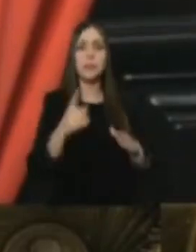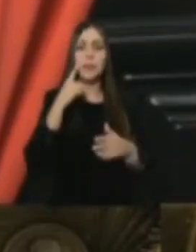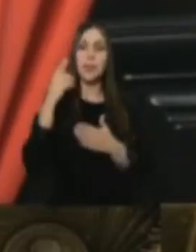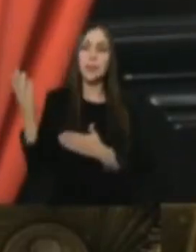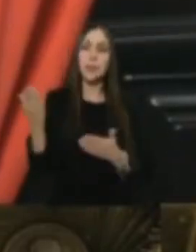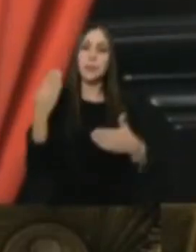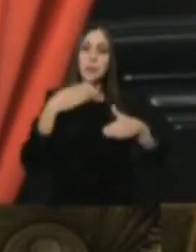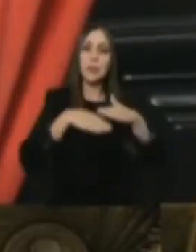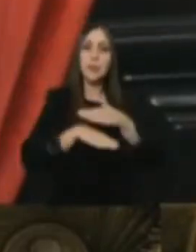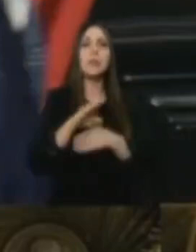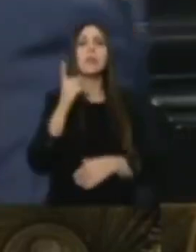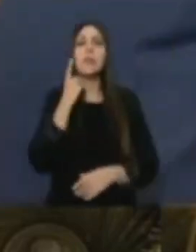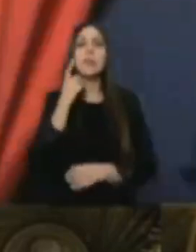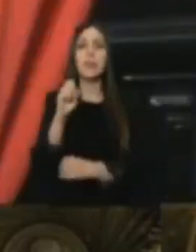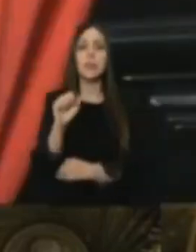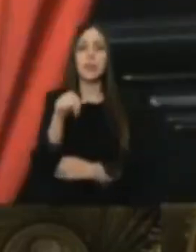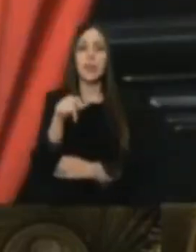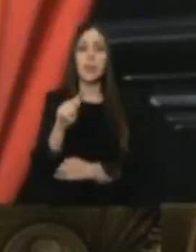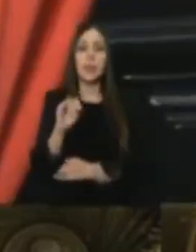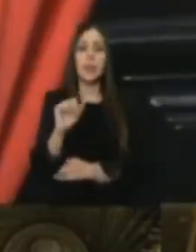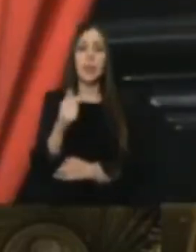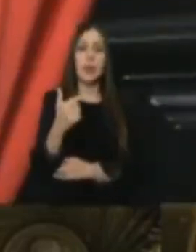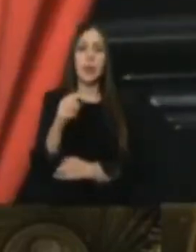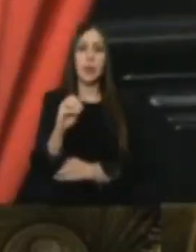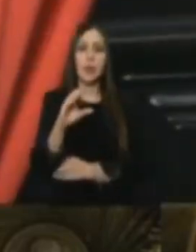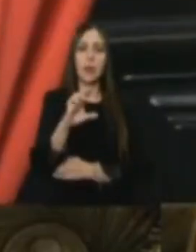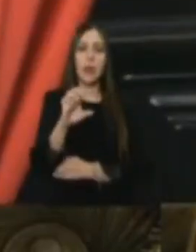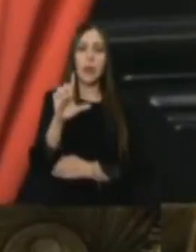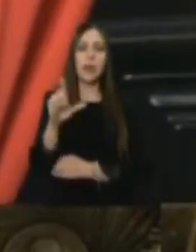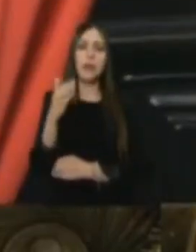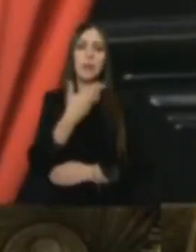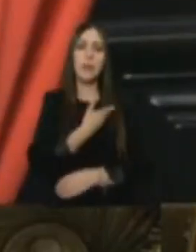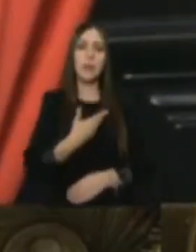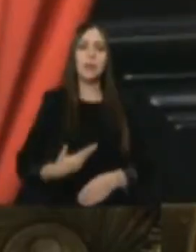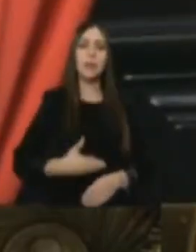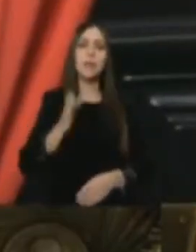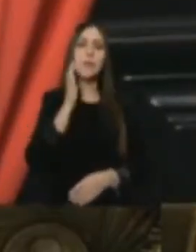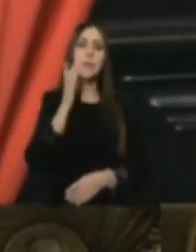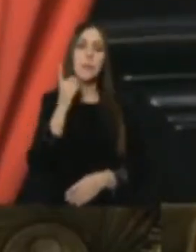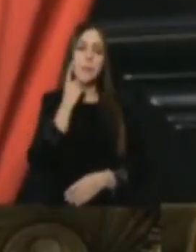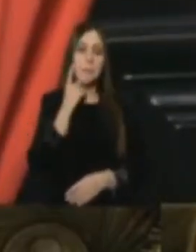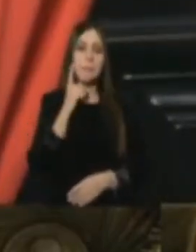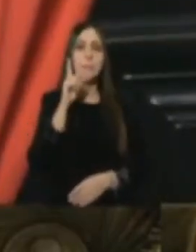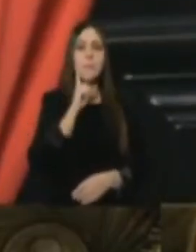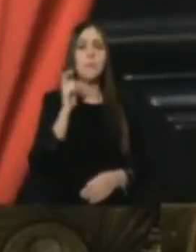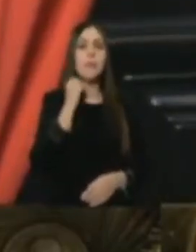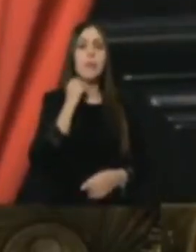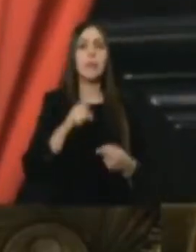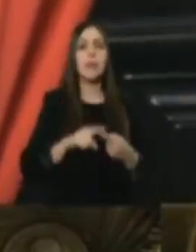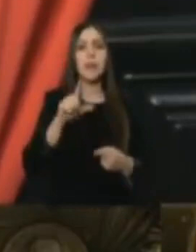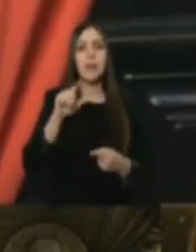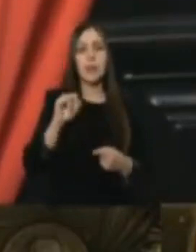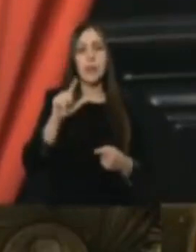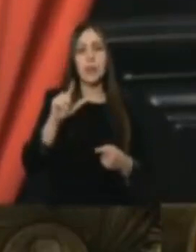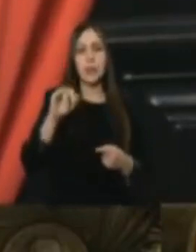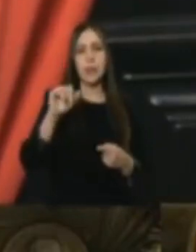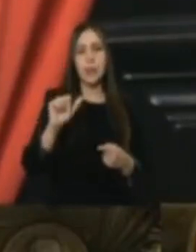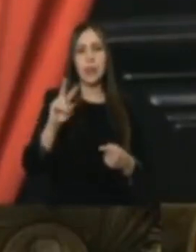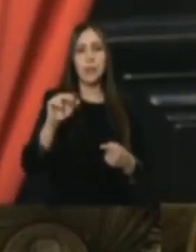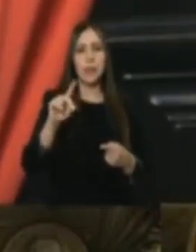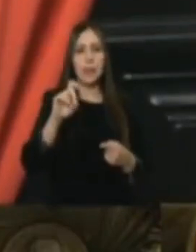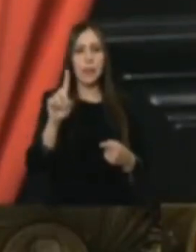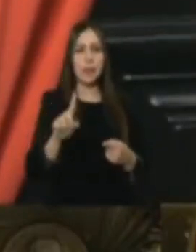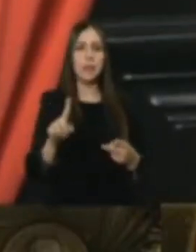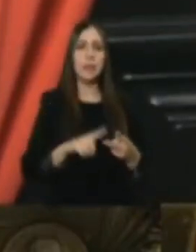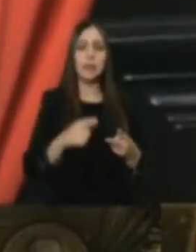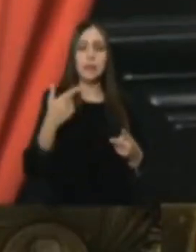diputado Santiago Krill Miranda, presidente de la Cámara de Diputados, la senadora Lilia Margarita Valdés Martínez, la